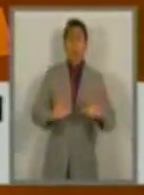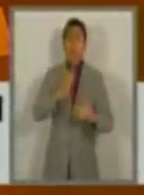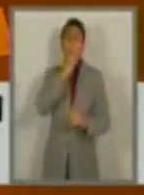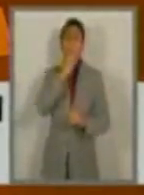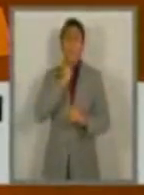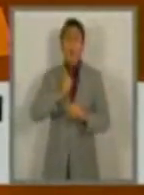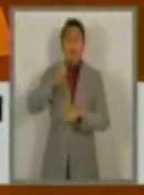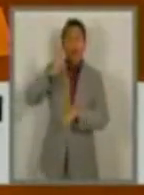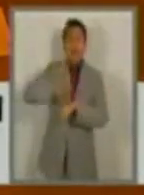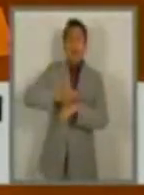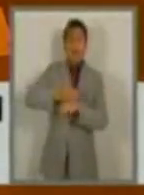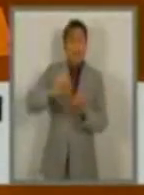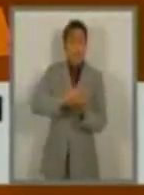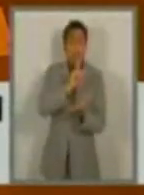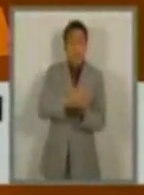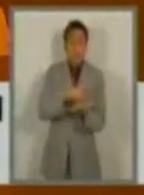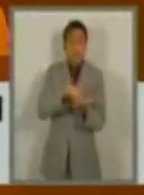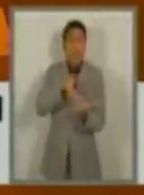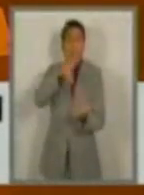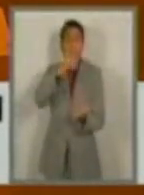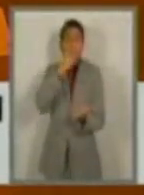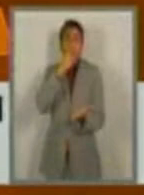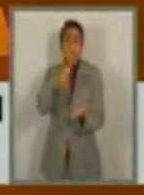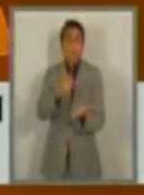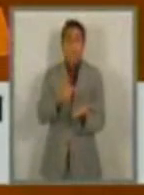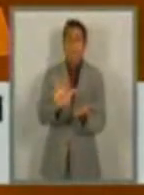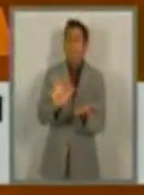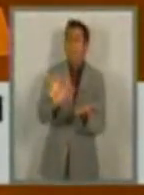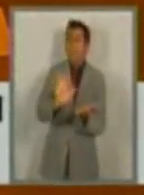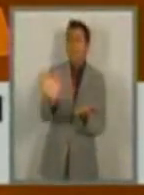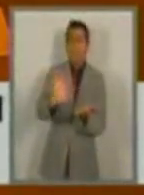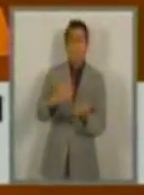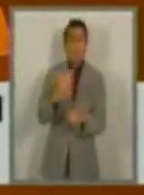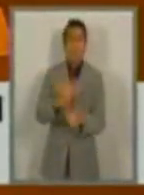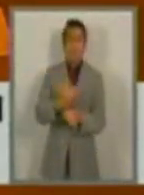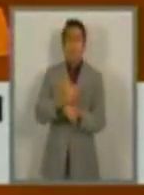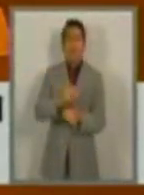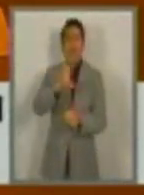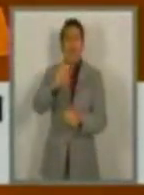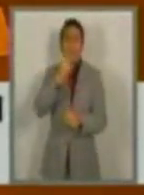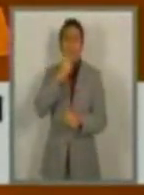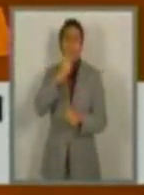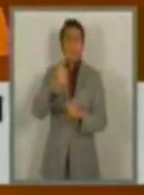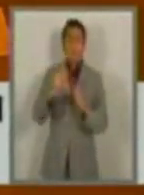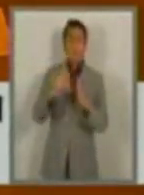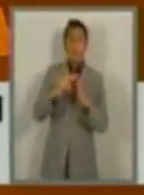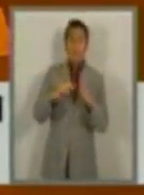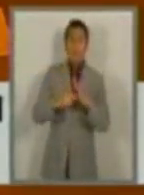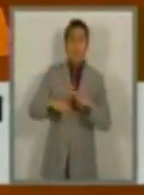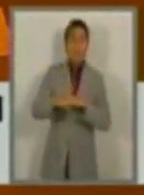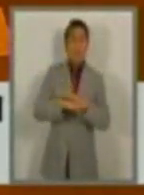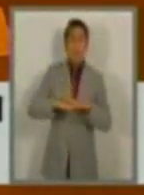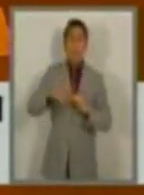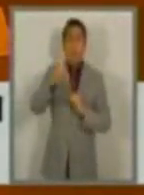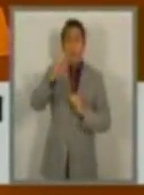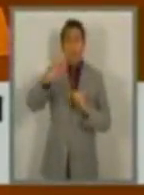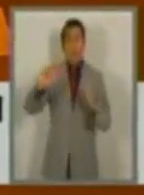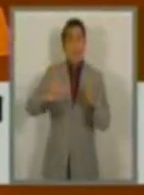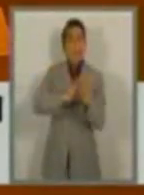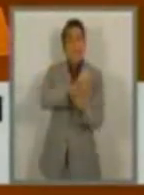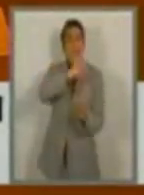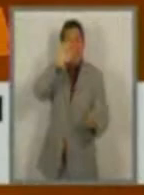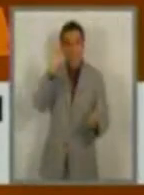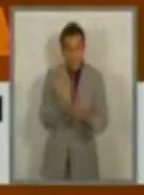sanciones en esta ley. Vuelvo a repetir, no estamos hablando de un código, estamos hablando de una ley general